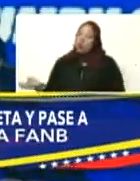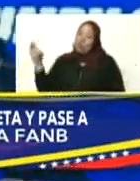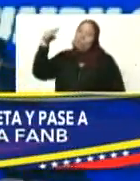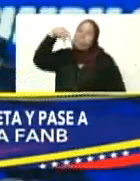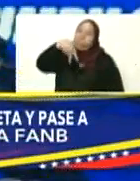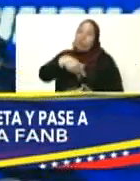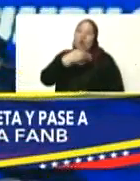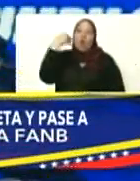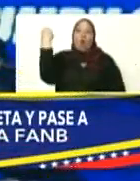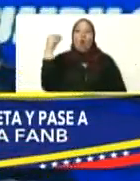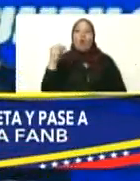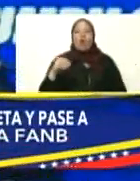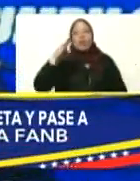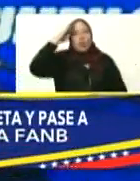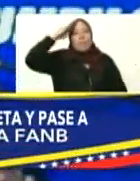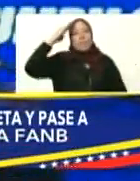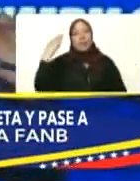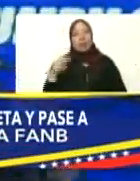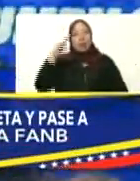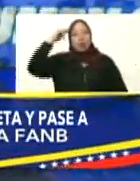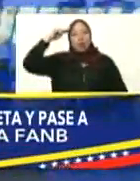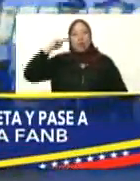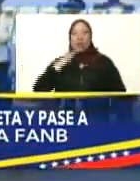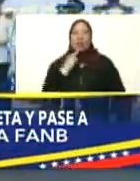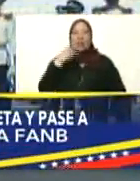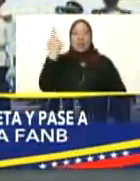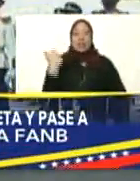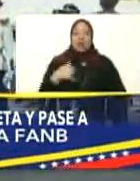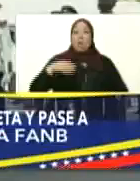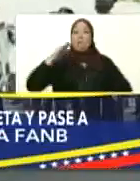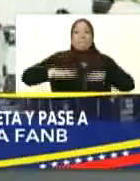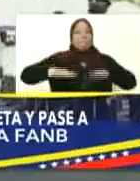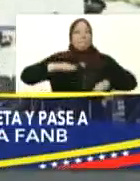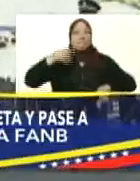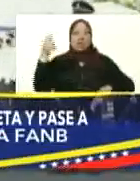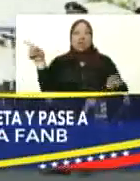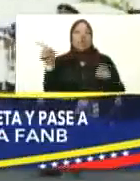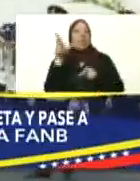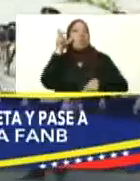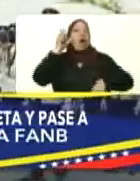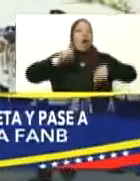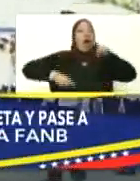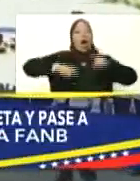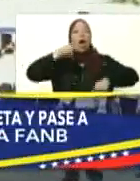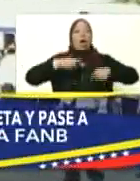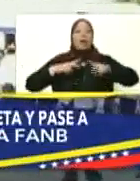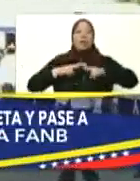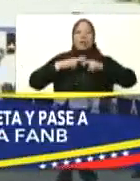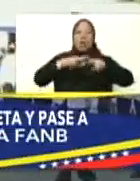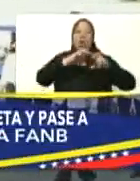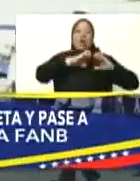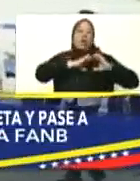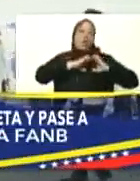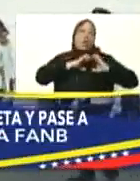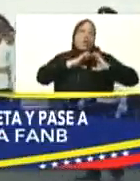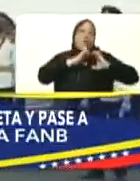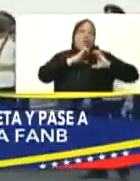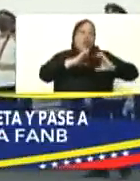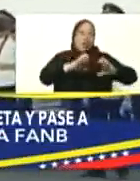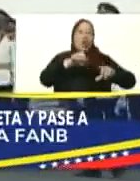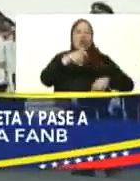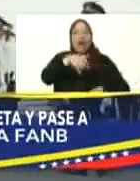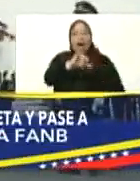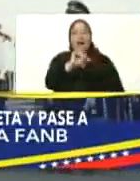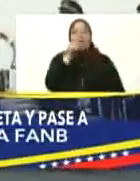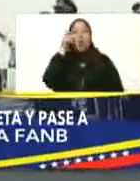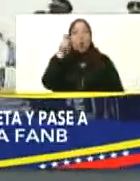la juventud militar bolivariana, tambor batiente y bayonetas caladas, entregando el corazón. Aquí